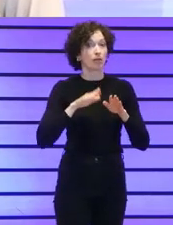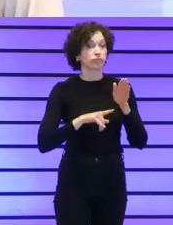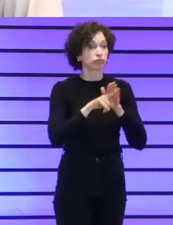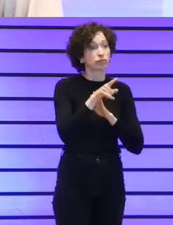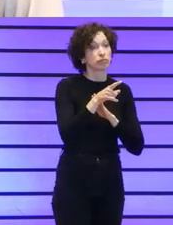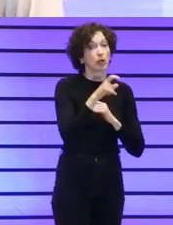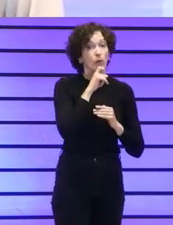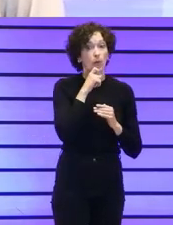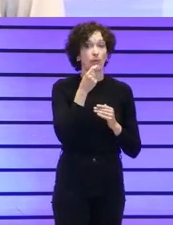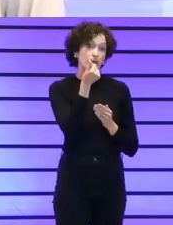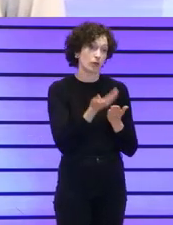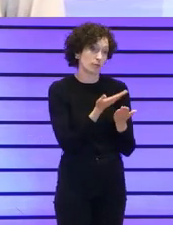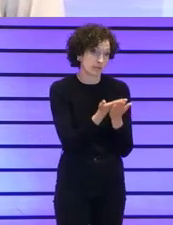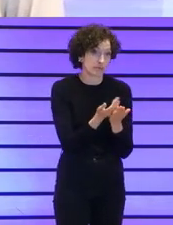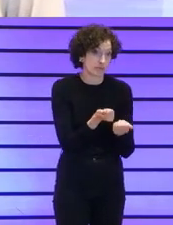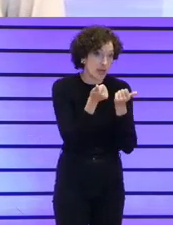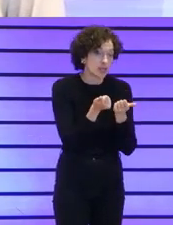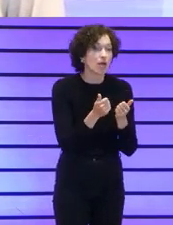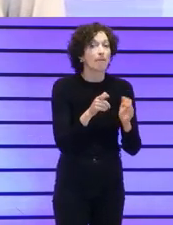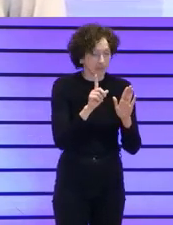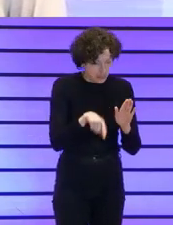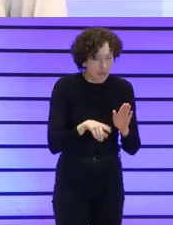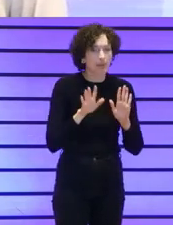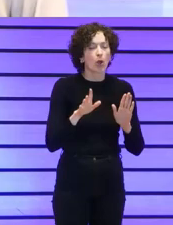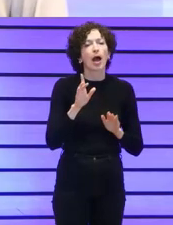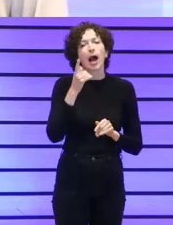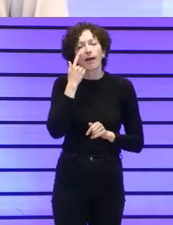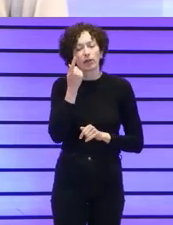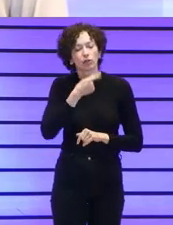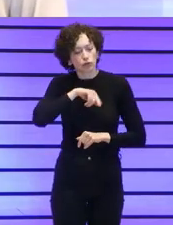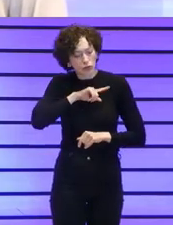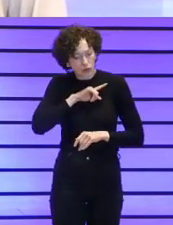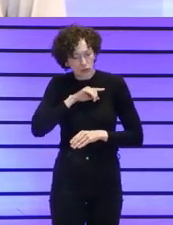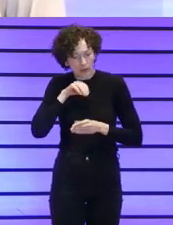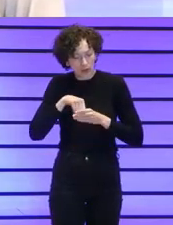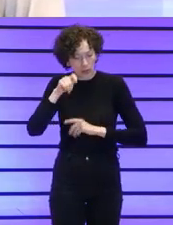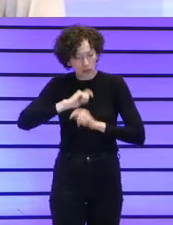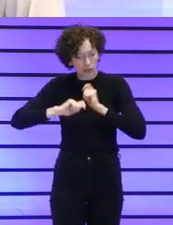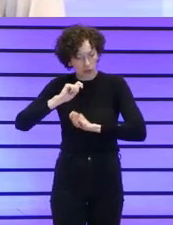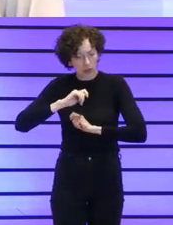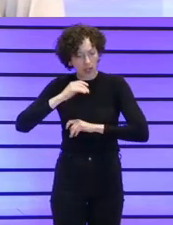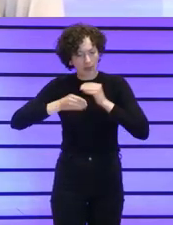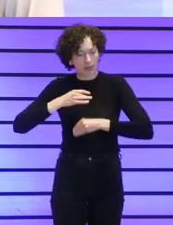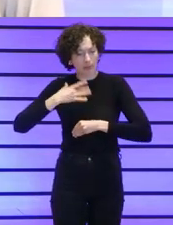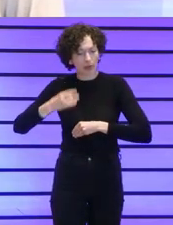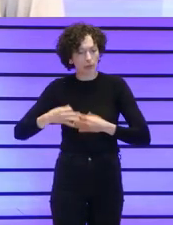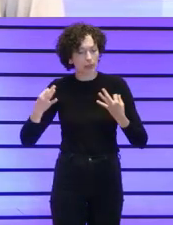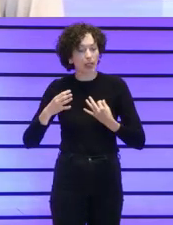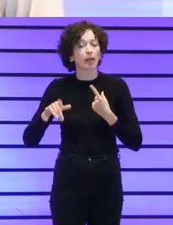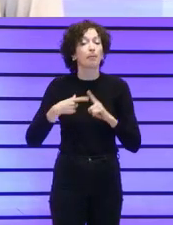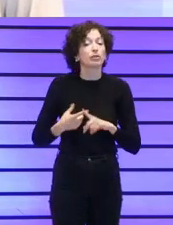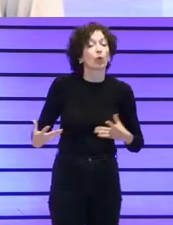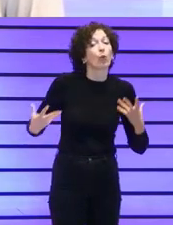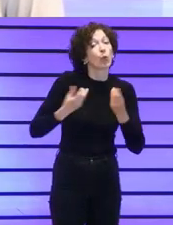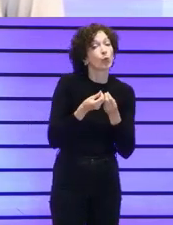dinero, que también, sino pensando en qué podemos hacer nosotros mismos, dentro de nuestras organizaciones y hacia la sociedad. Y